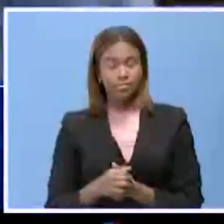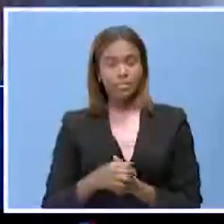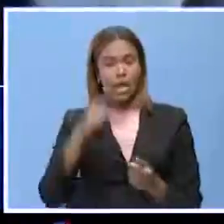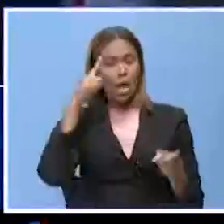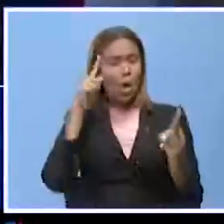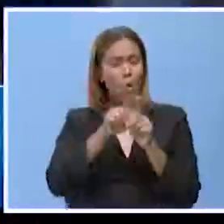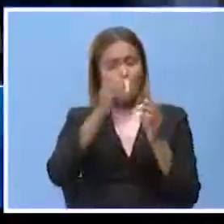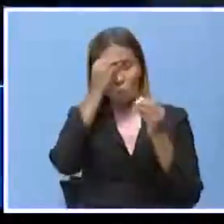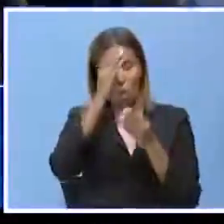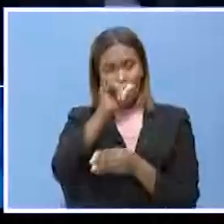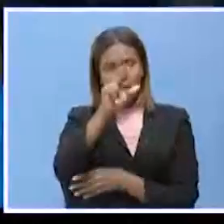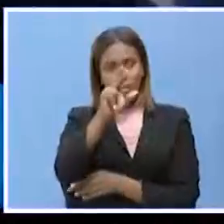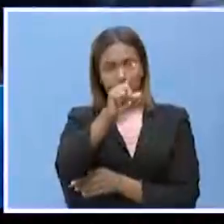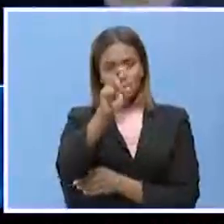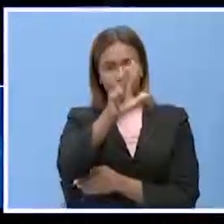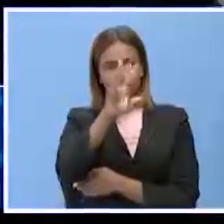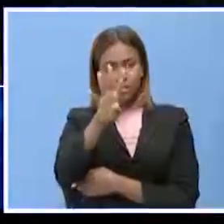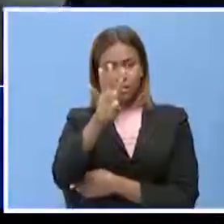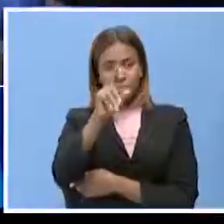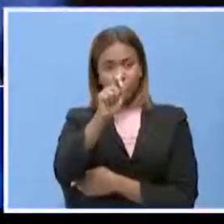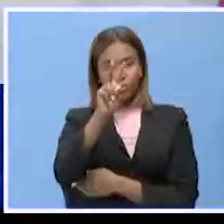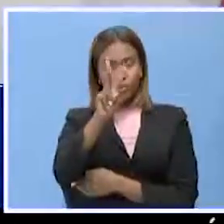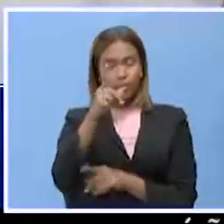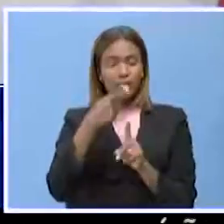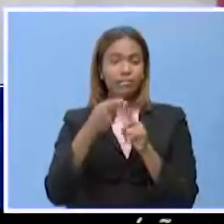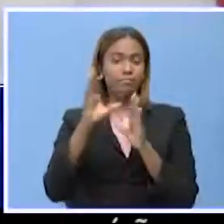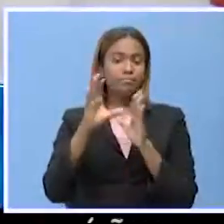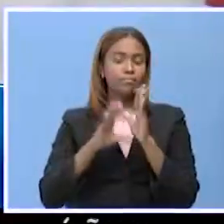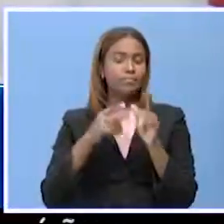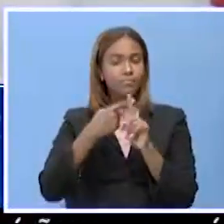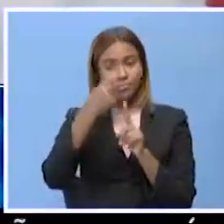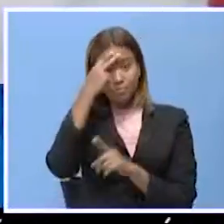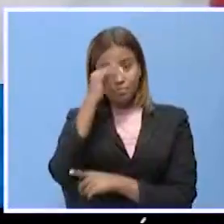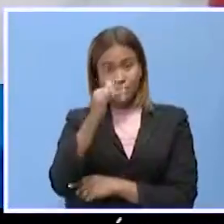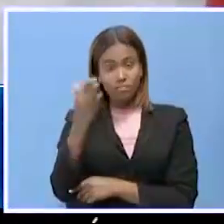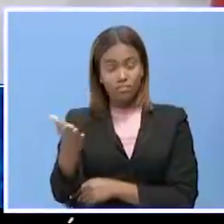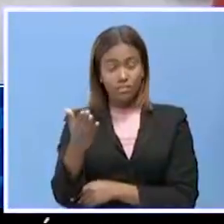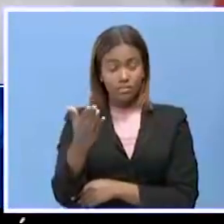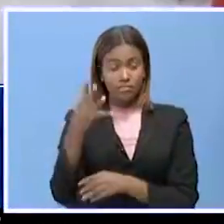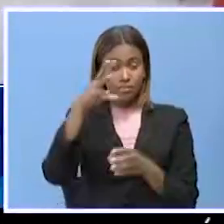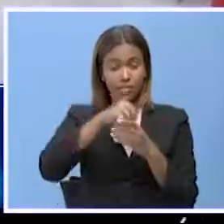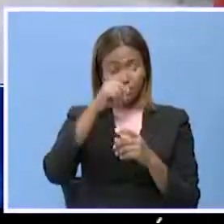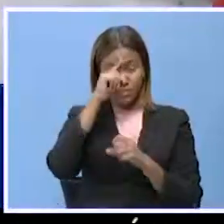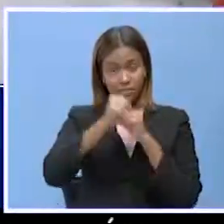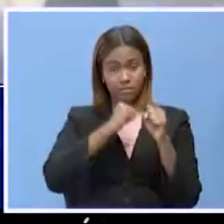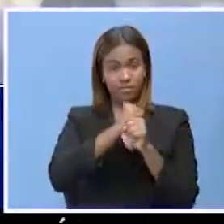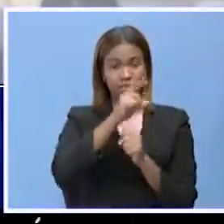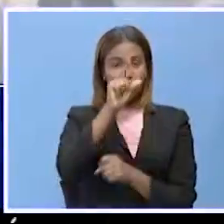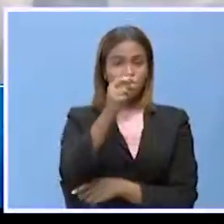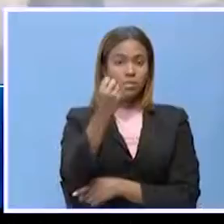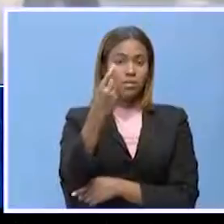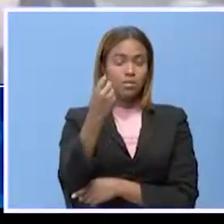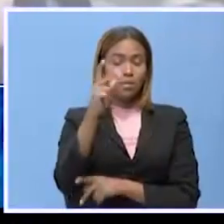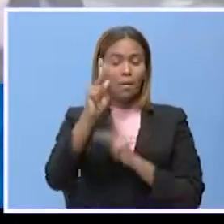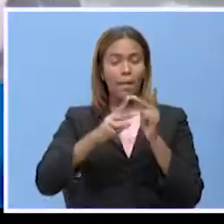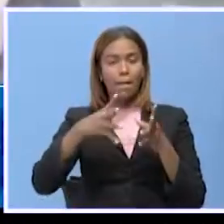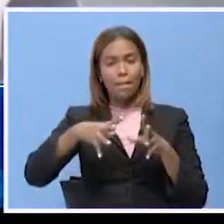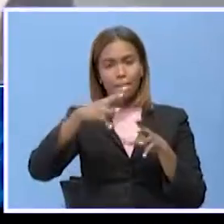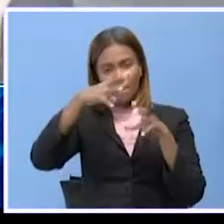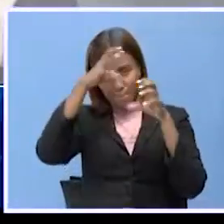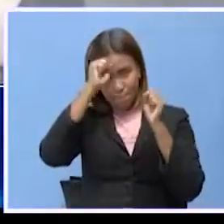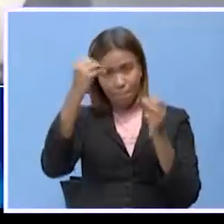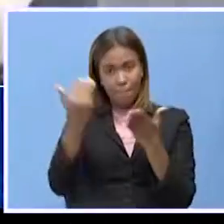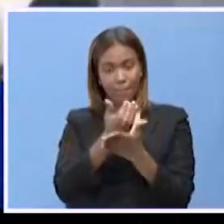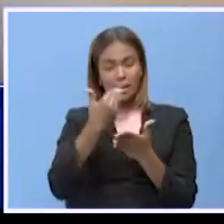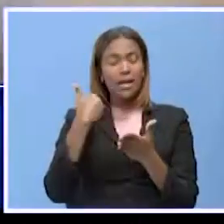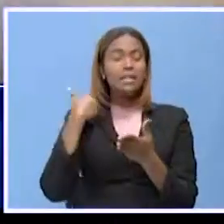una enmienda del artículo 134.2 de la Constitución haitiana, introducido en el 2011, el presidente electo entra en